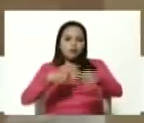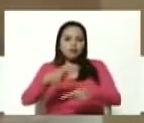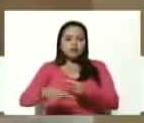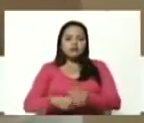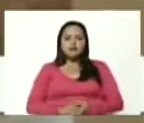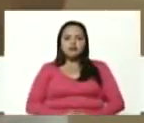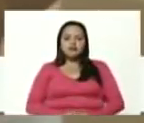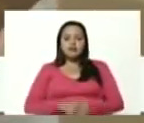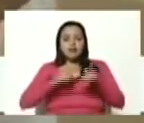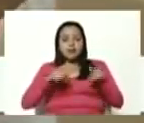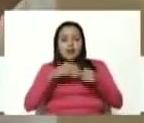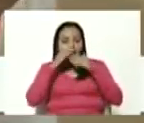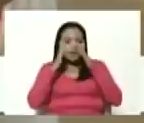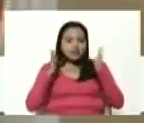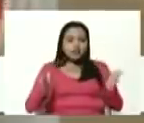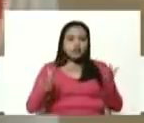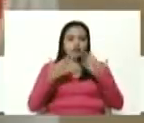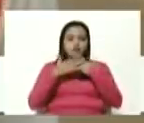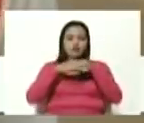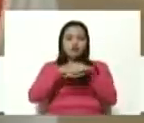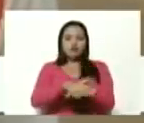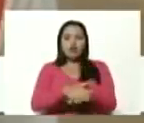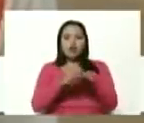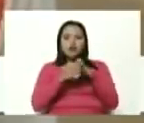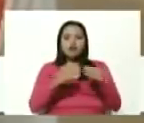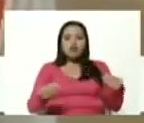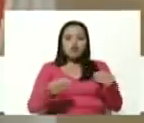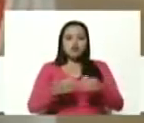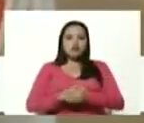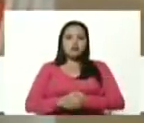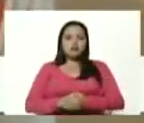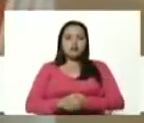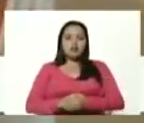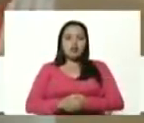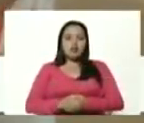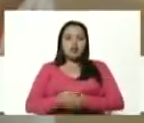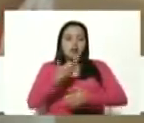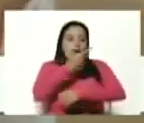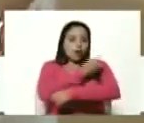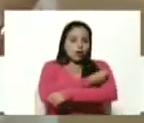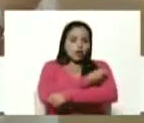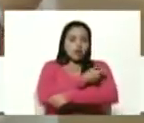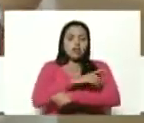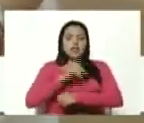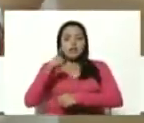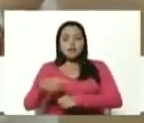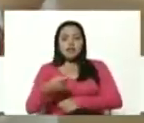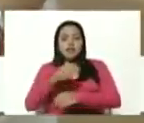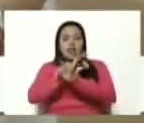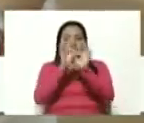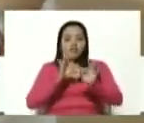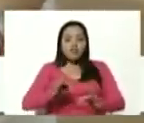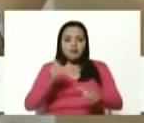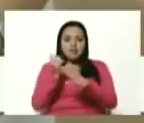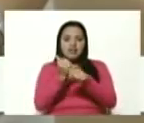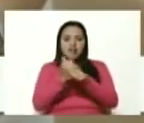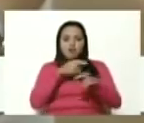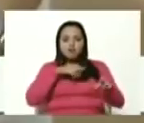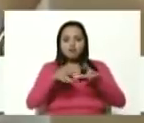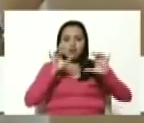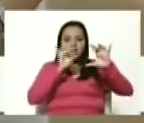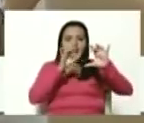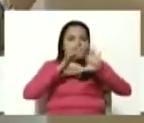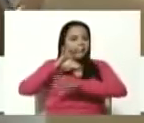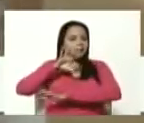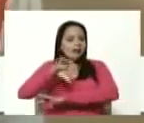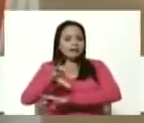mismo tiempo, en la atención integral con todas las aplicaciones de esta milagrosa herramienta del carnet de la patria. Queremos agradecerle a usted, en nombre del